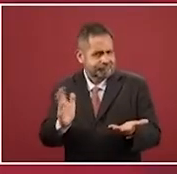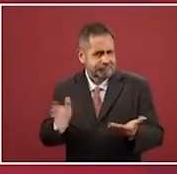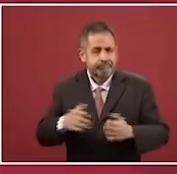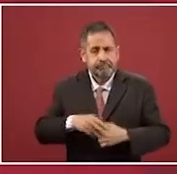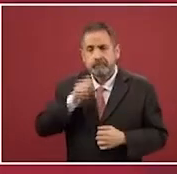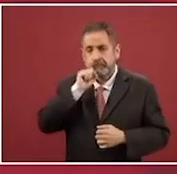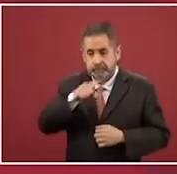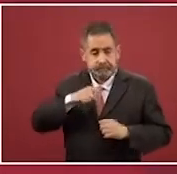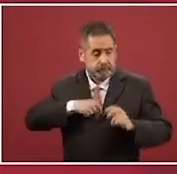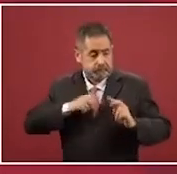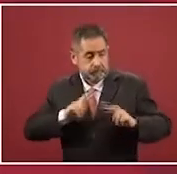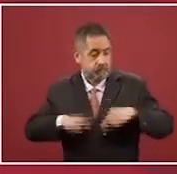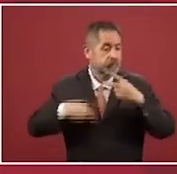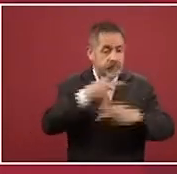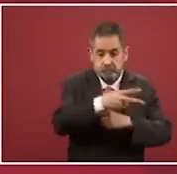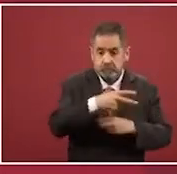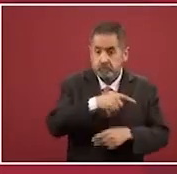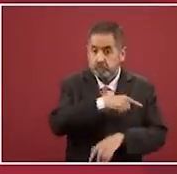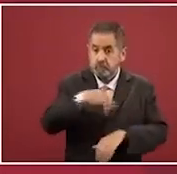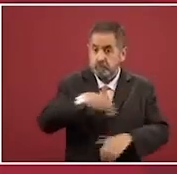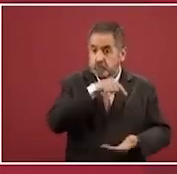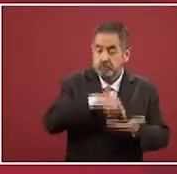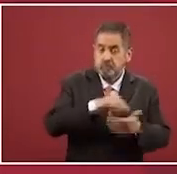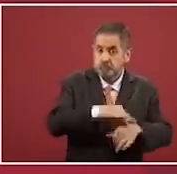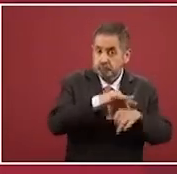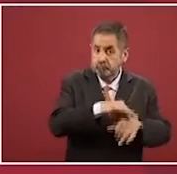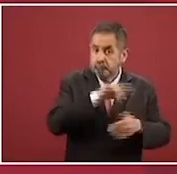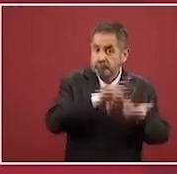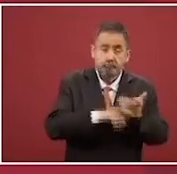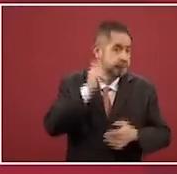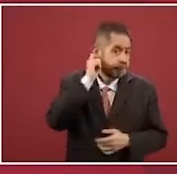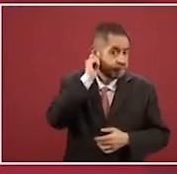fui a la planta en La Paz,